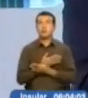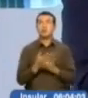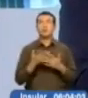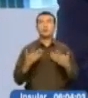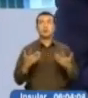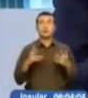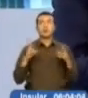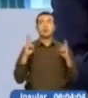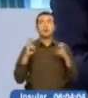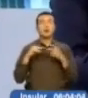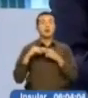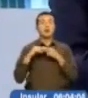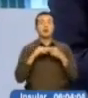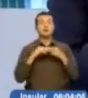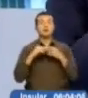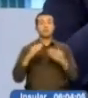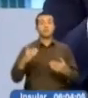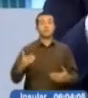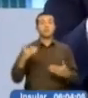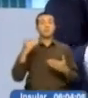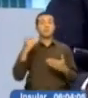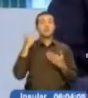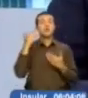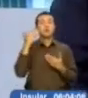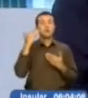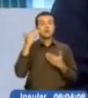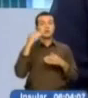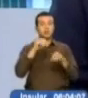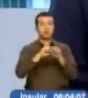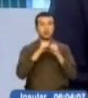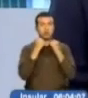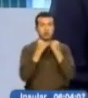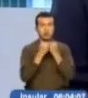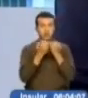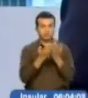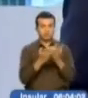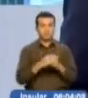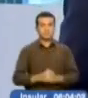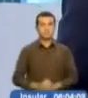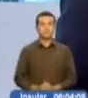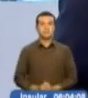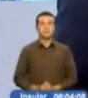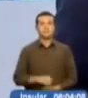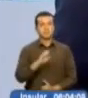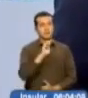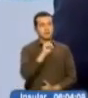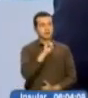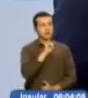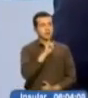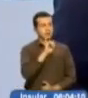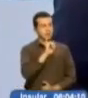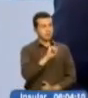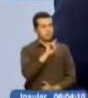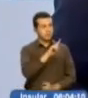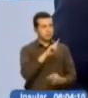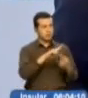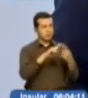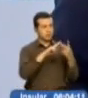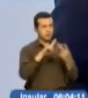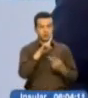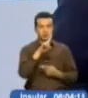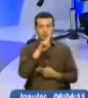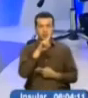relación política y sociedad. Emi Díaz, David Chávez, creo que todavía estamos dormidos,